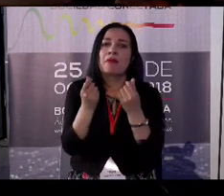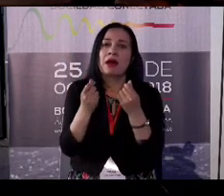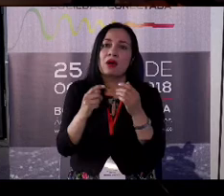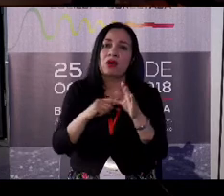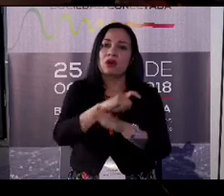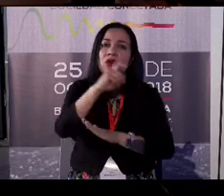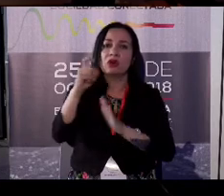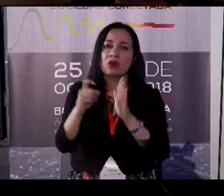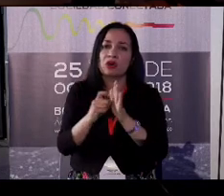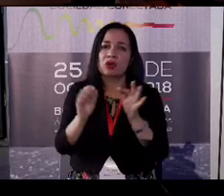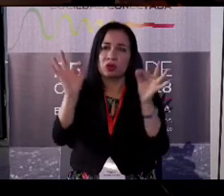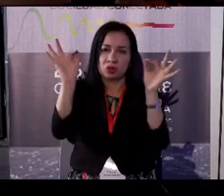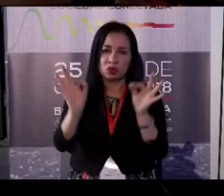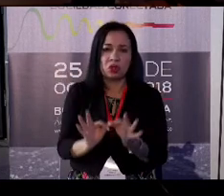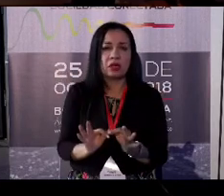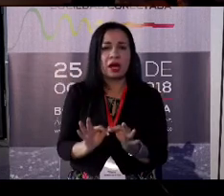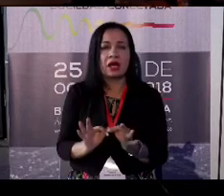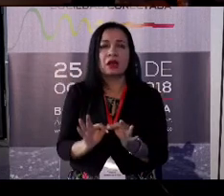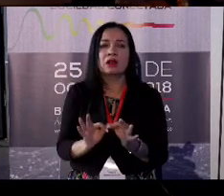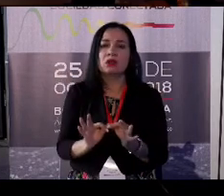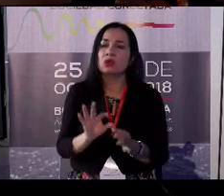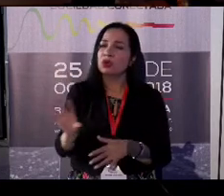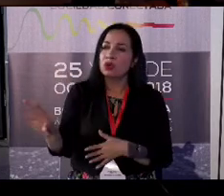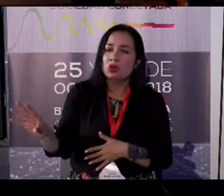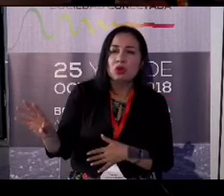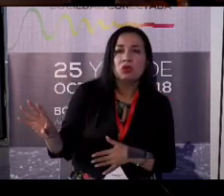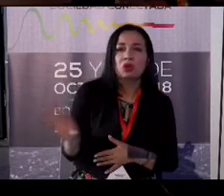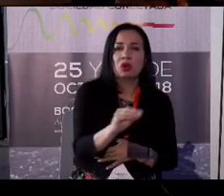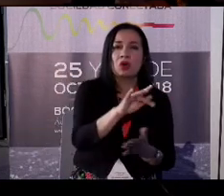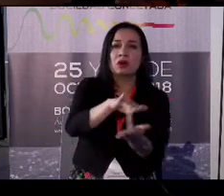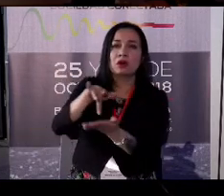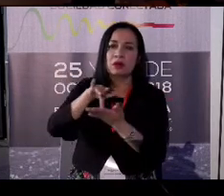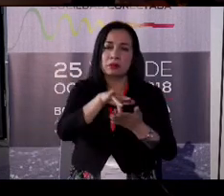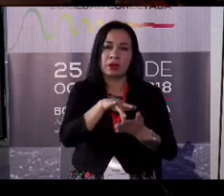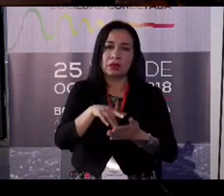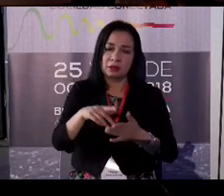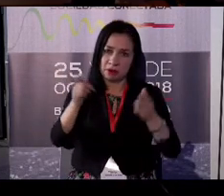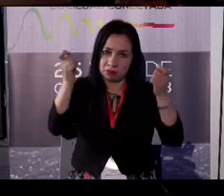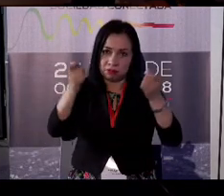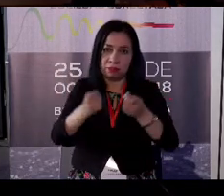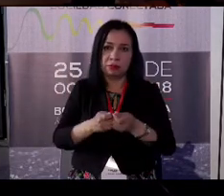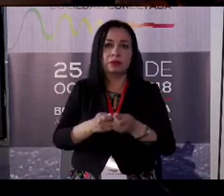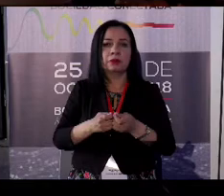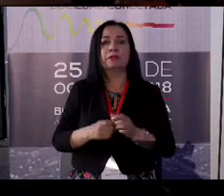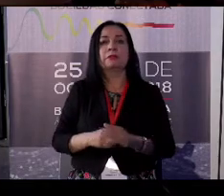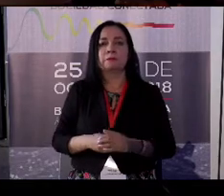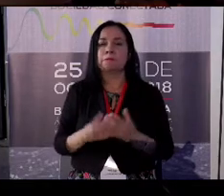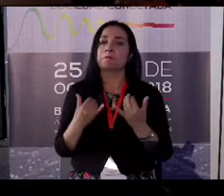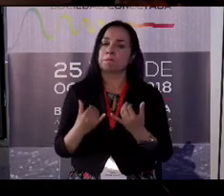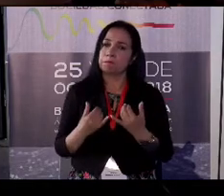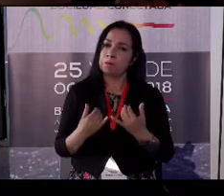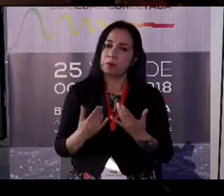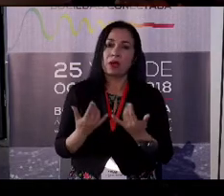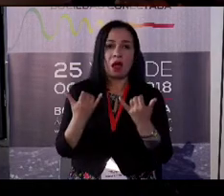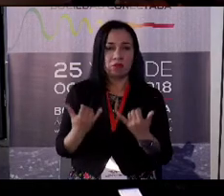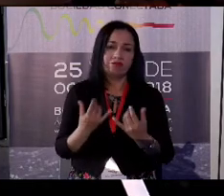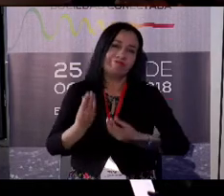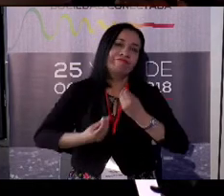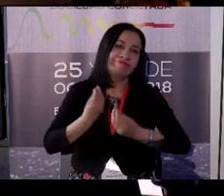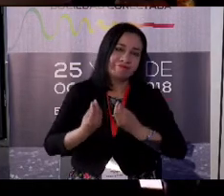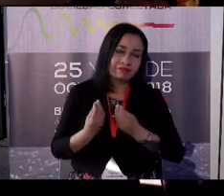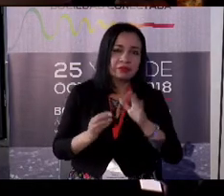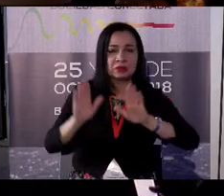valor total entre todos los que están participando. Muy bien, efectivamente hay que hacer algo y las subastas se han hecho, han